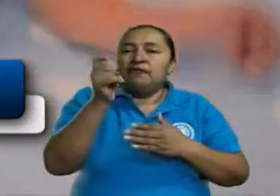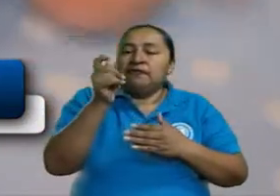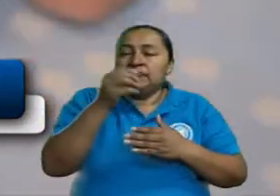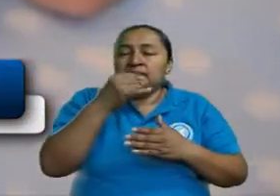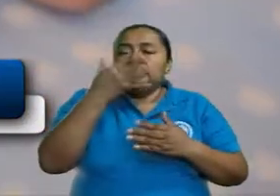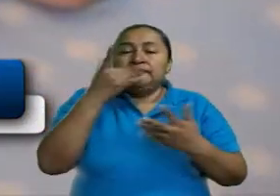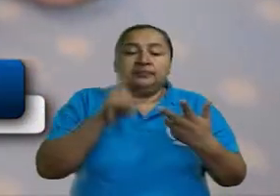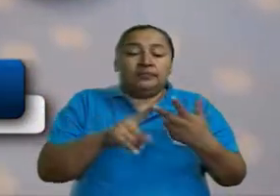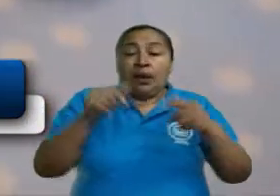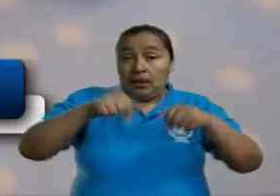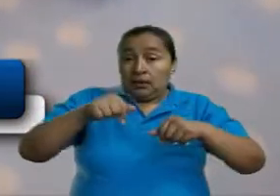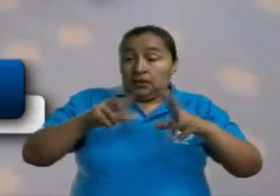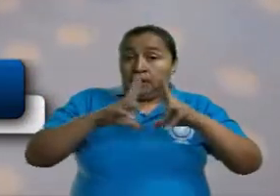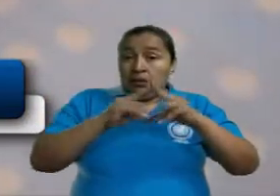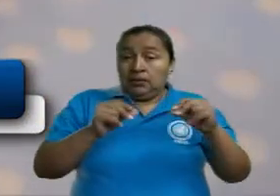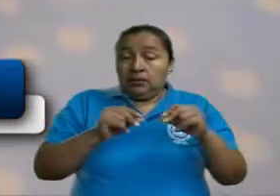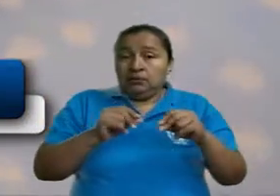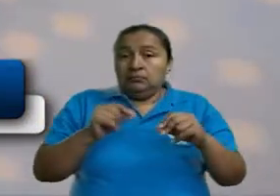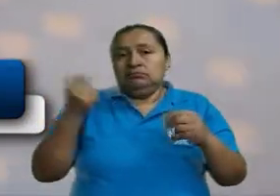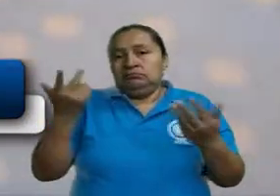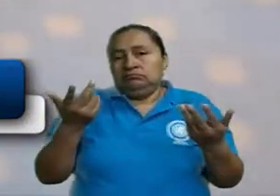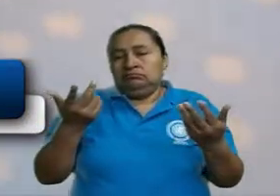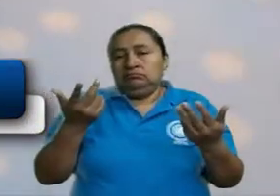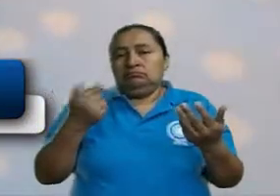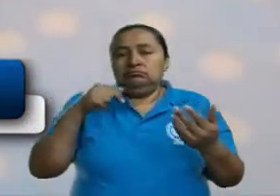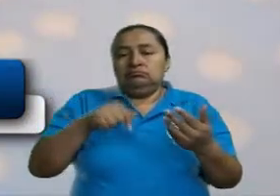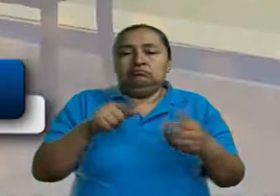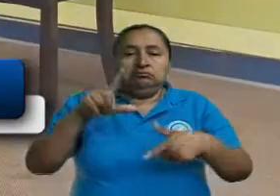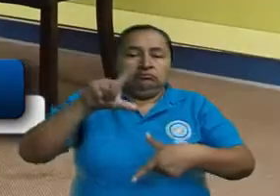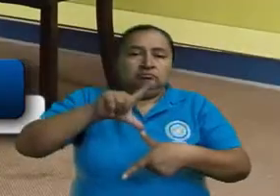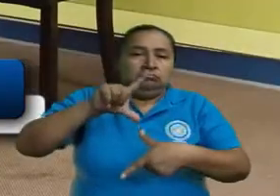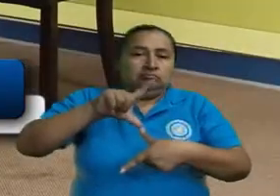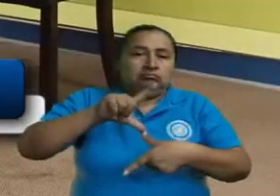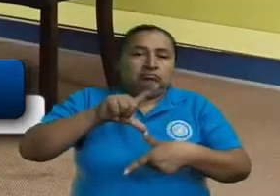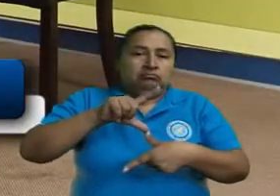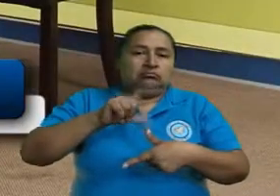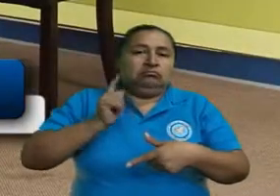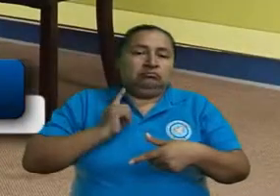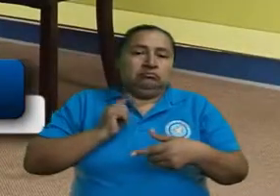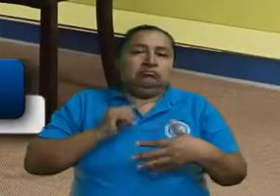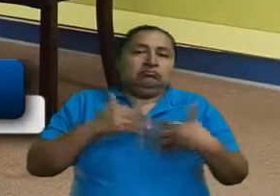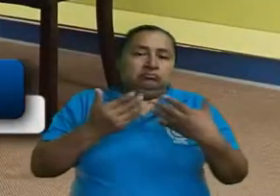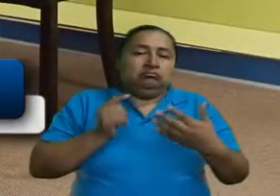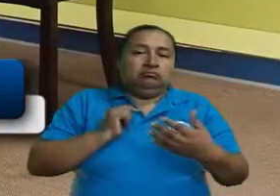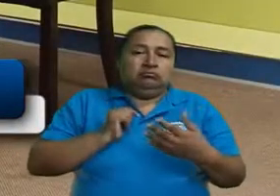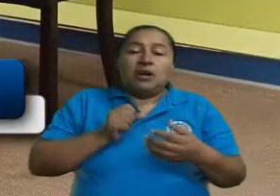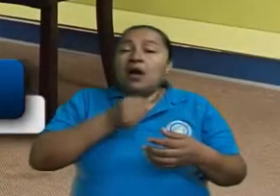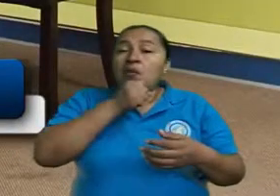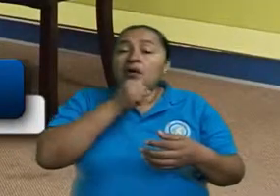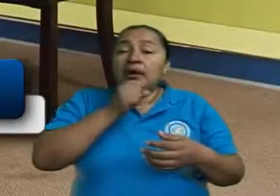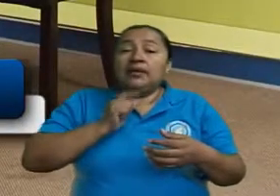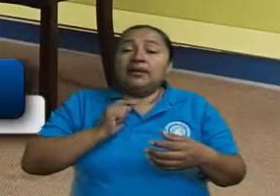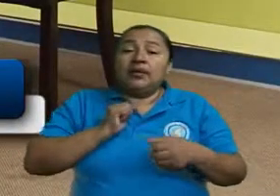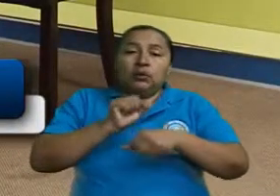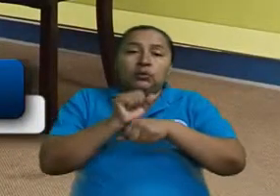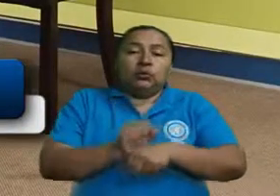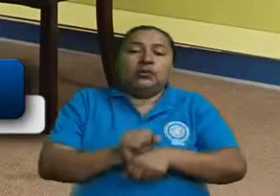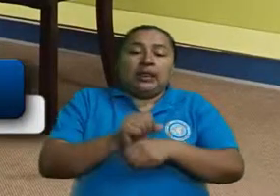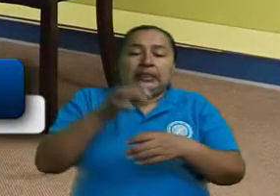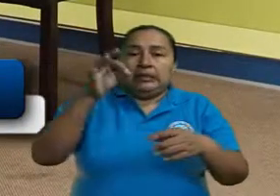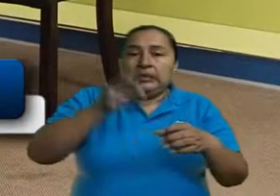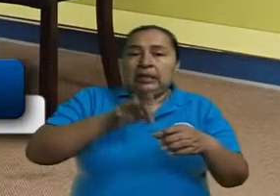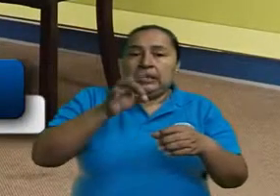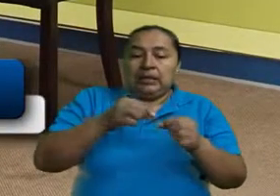Nosotros acá en Nicaragua y Latinoamérica tenemos también, las abuelitas tienen la costumbre de dar té